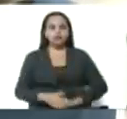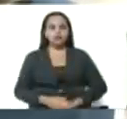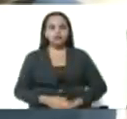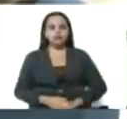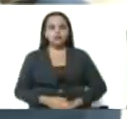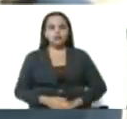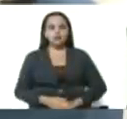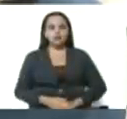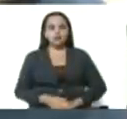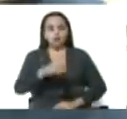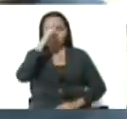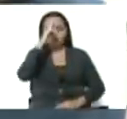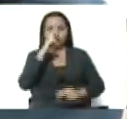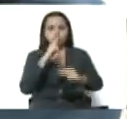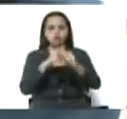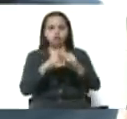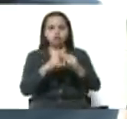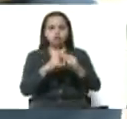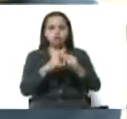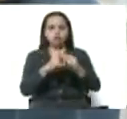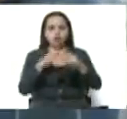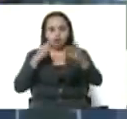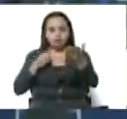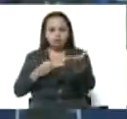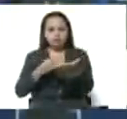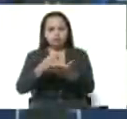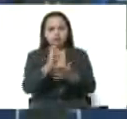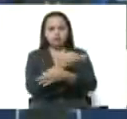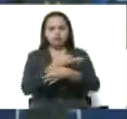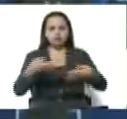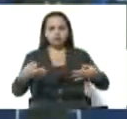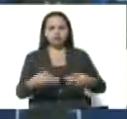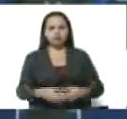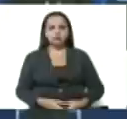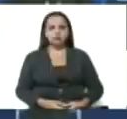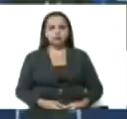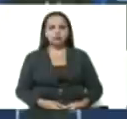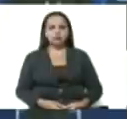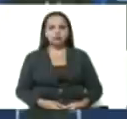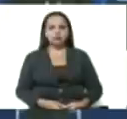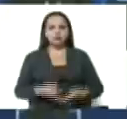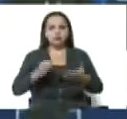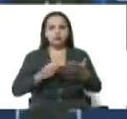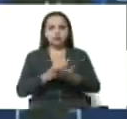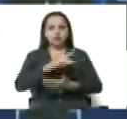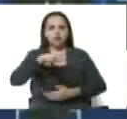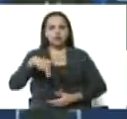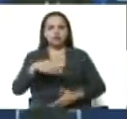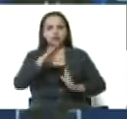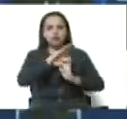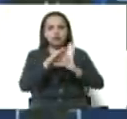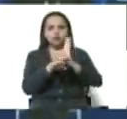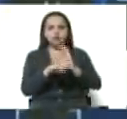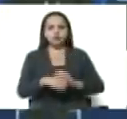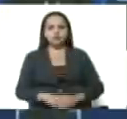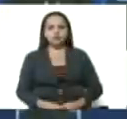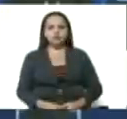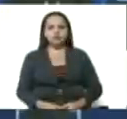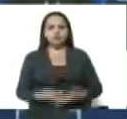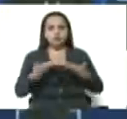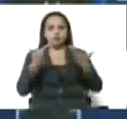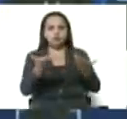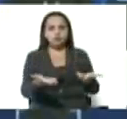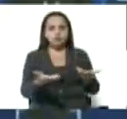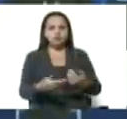honor con obediencia absoluta lealtad a nuestra constitución y a usted